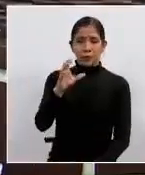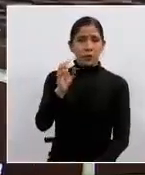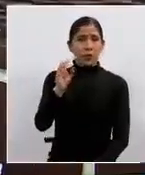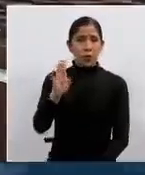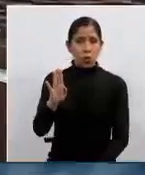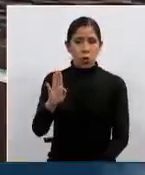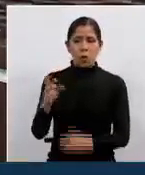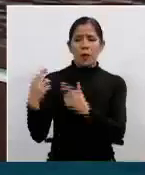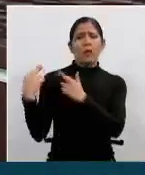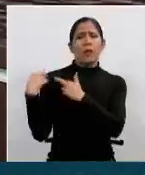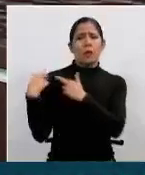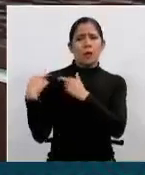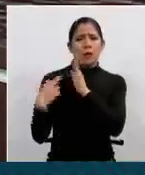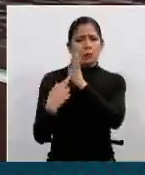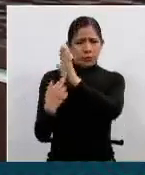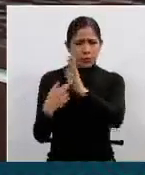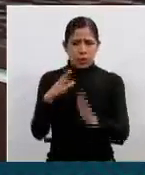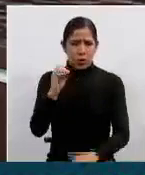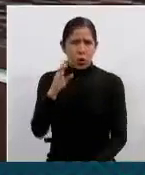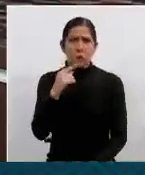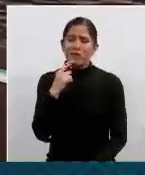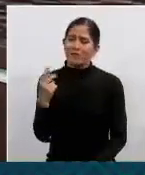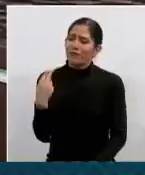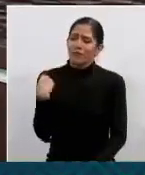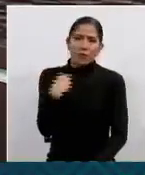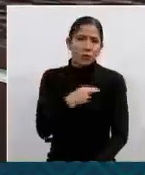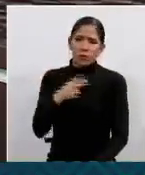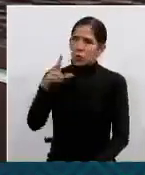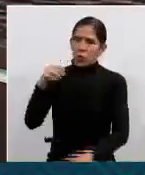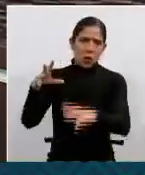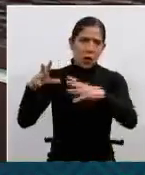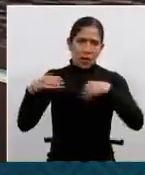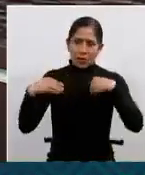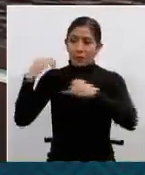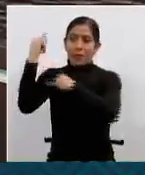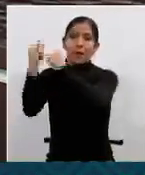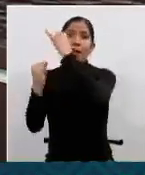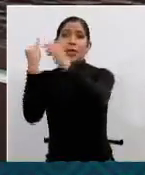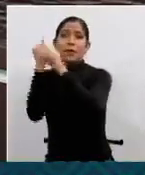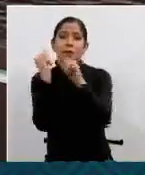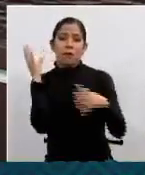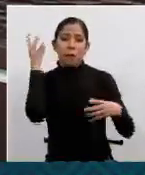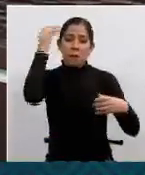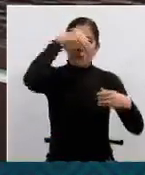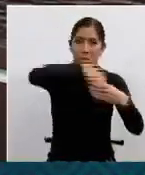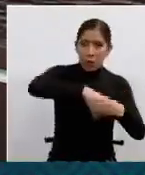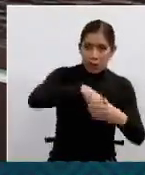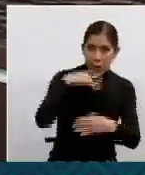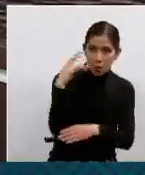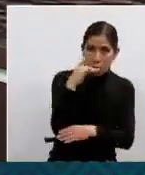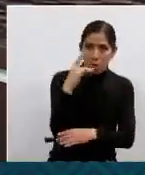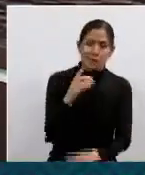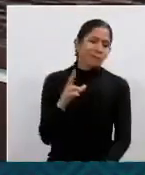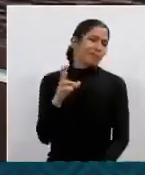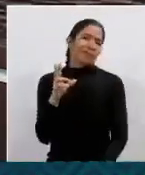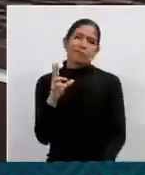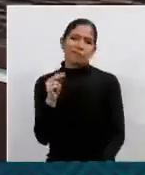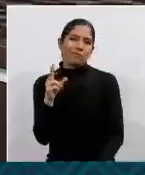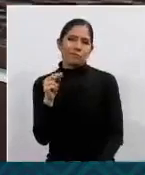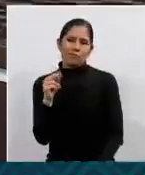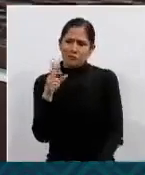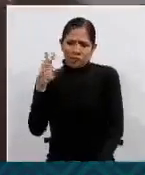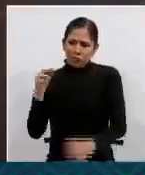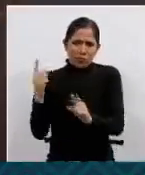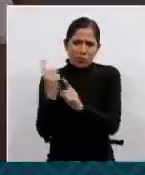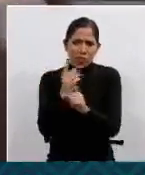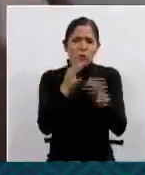y particularmente con aseveraciones de injerencia internacional, personas que no corresponden queriendo intrometerse en la justicia